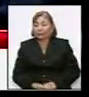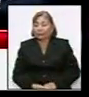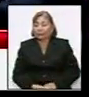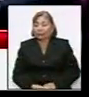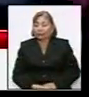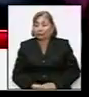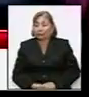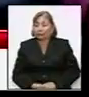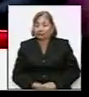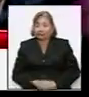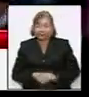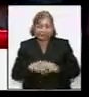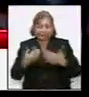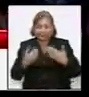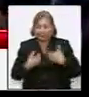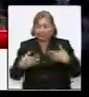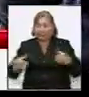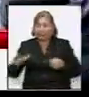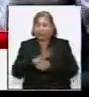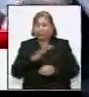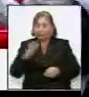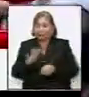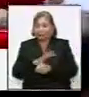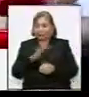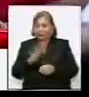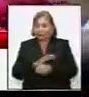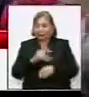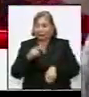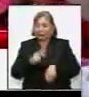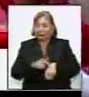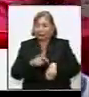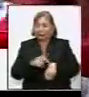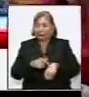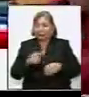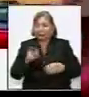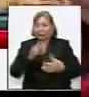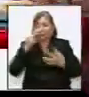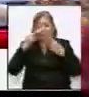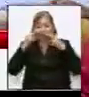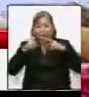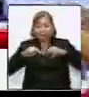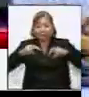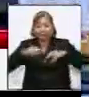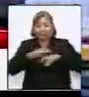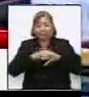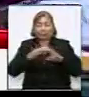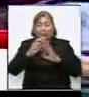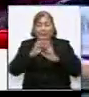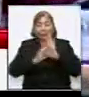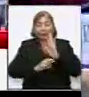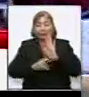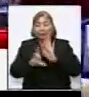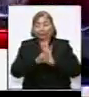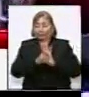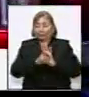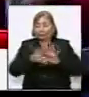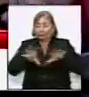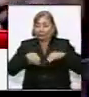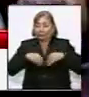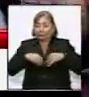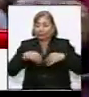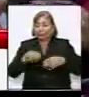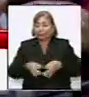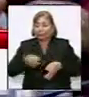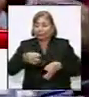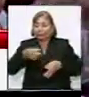hemos ya tenido el suficiente tiempo como para poder no realizar este proyecto de ley al final lo vamos a aprobar y todavía se debe tener